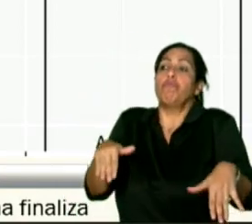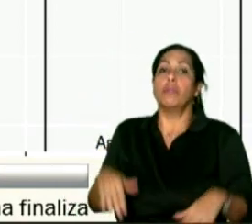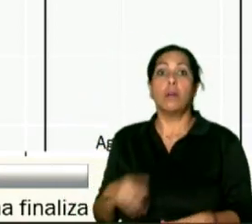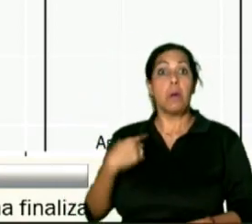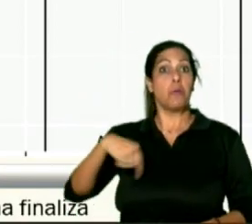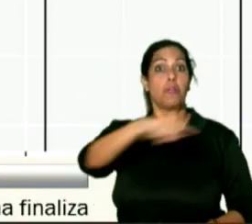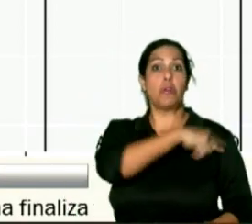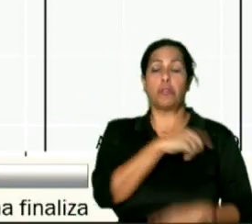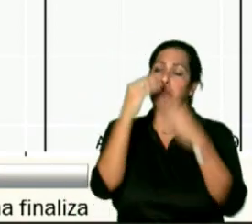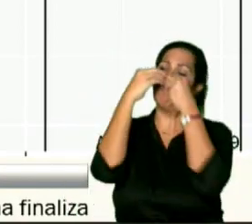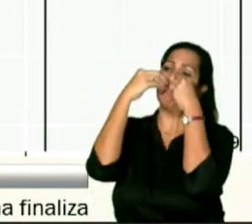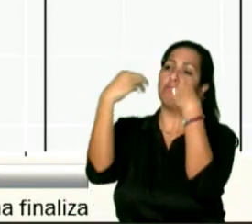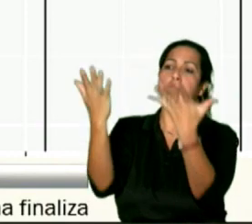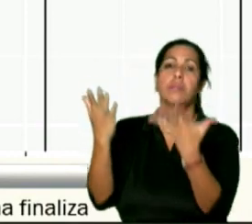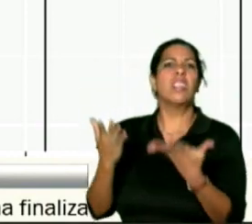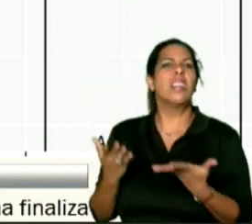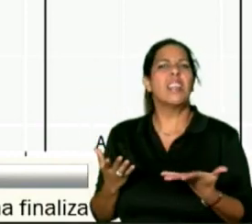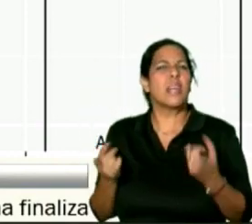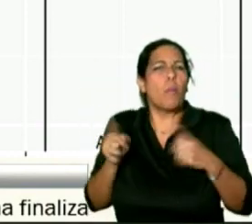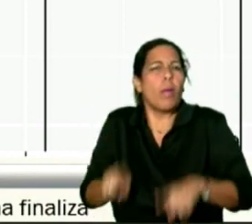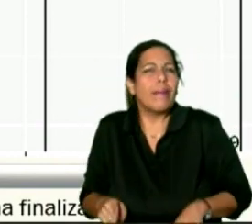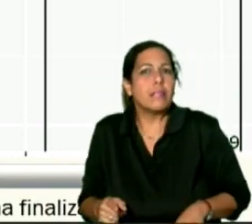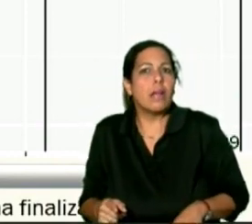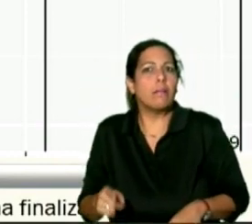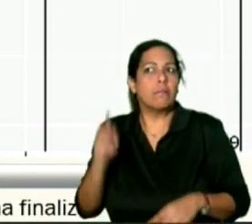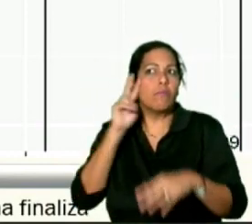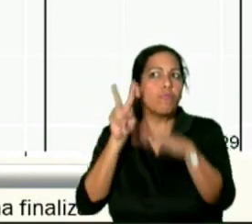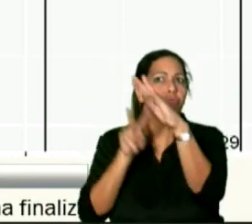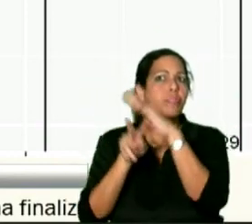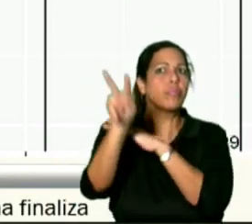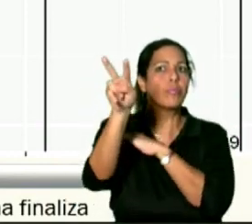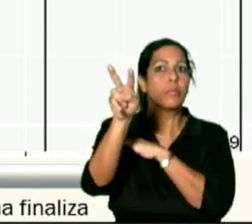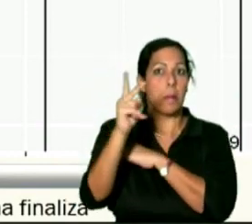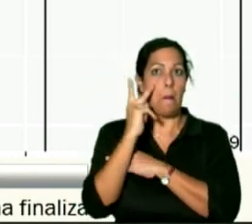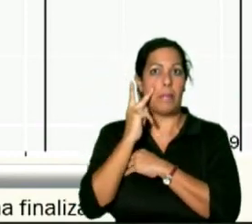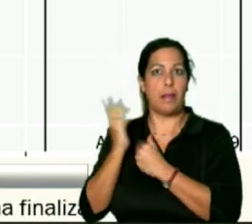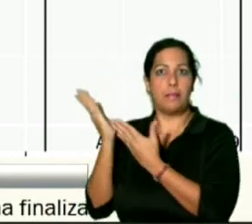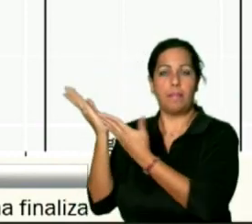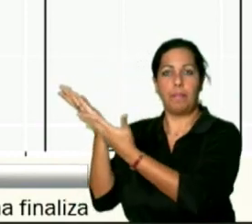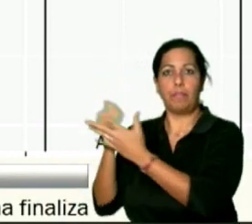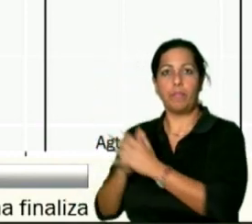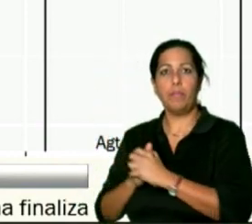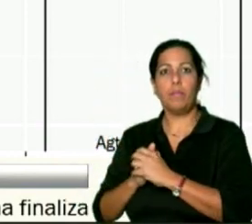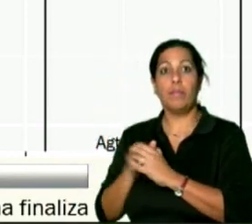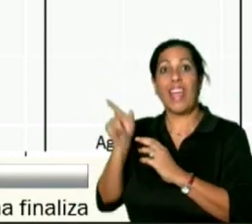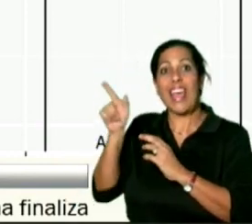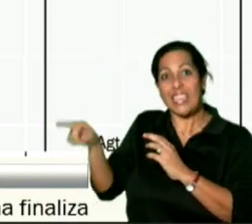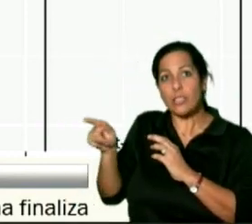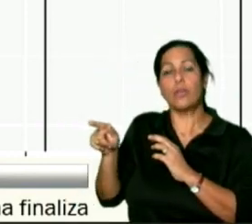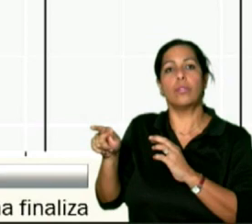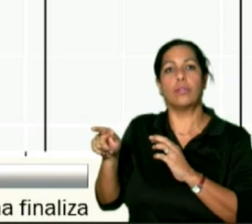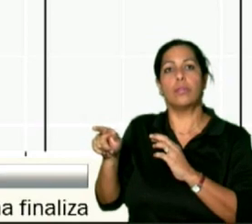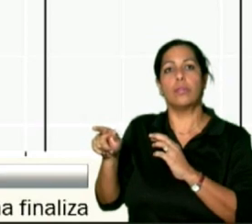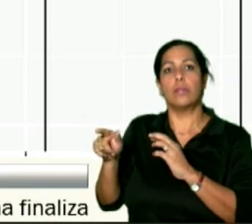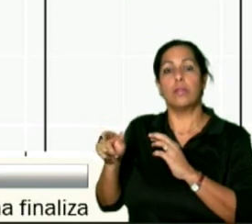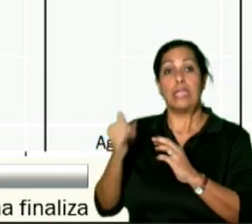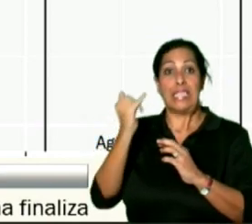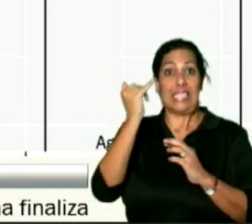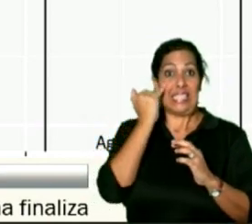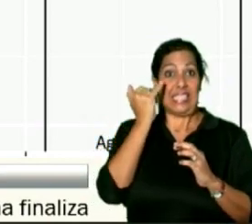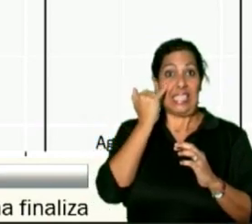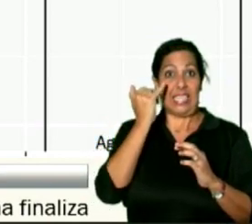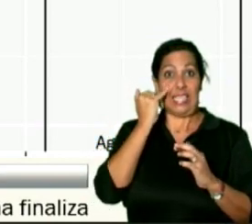ciudadanos. Esa primera gráfica que tienen enfrente es una gráfica que les está mostrando la conducta de los